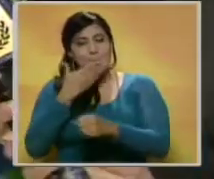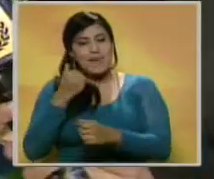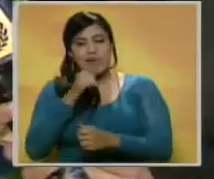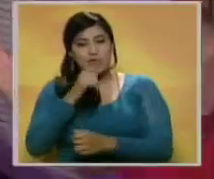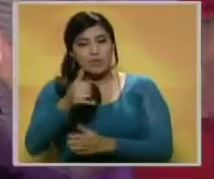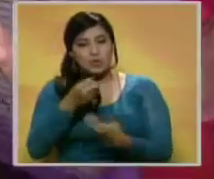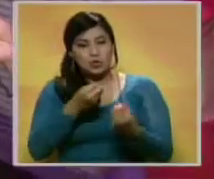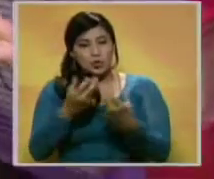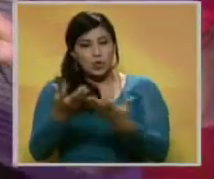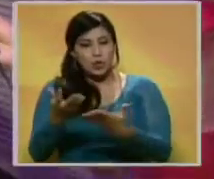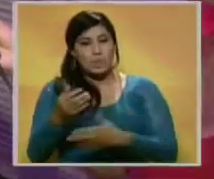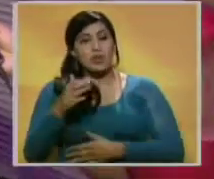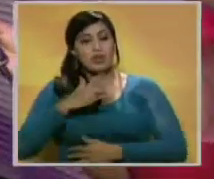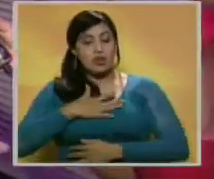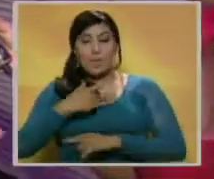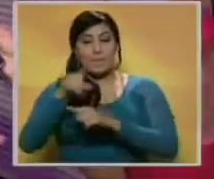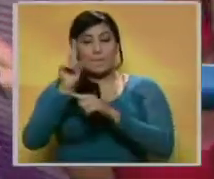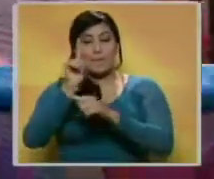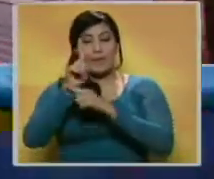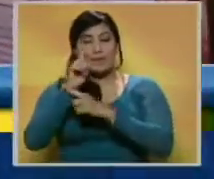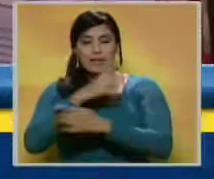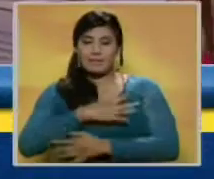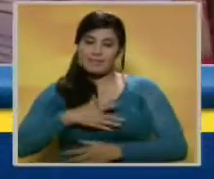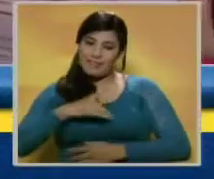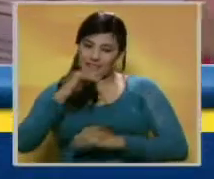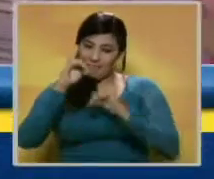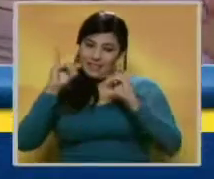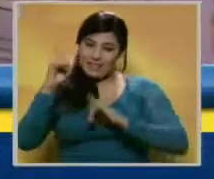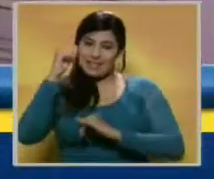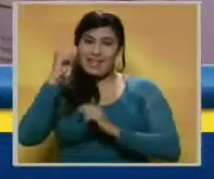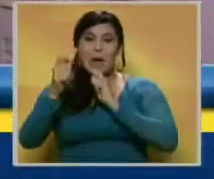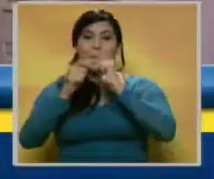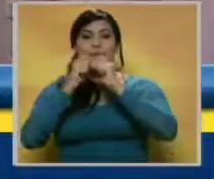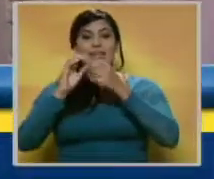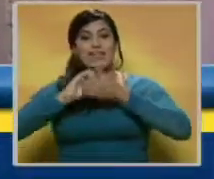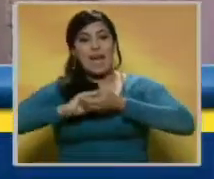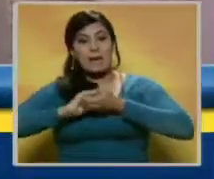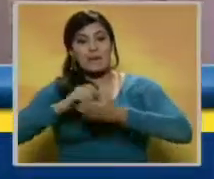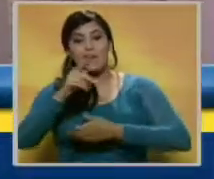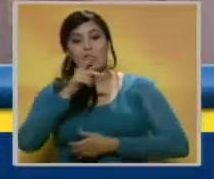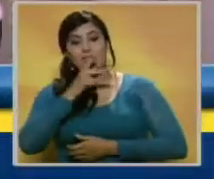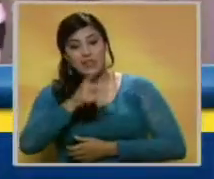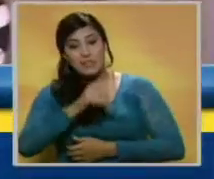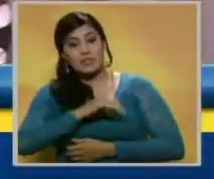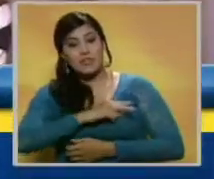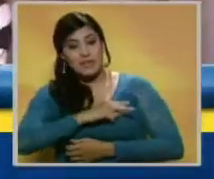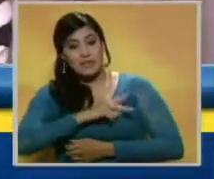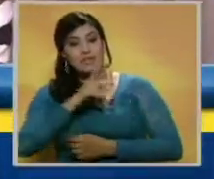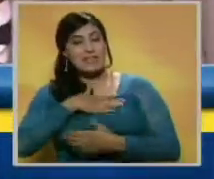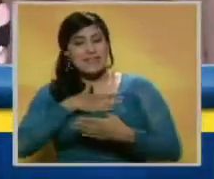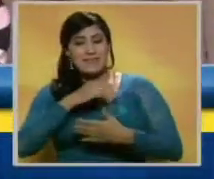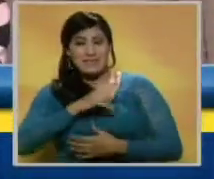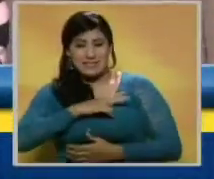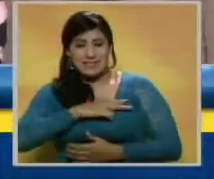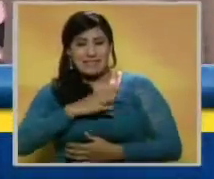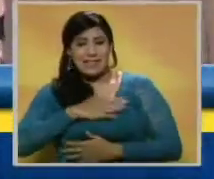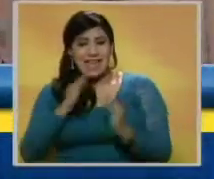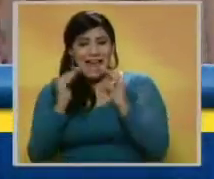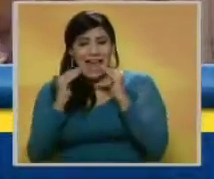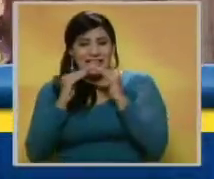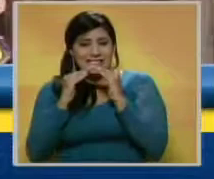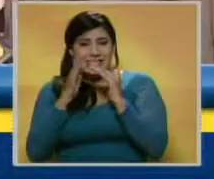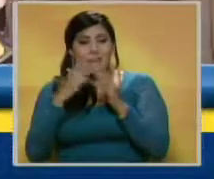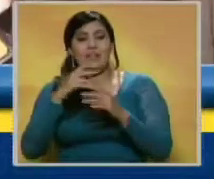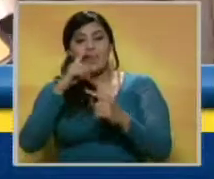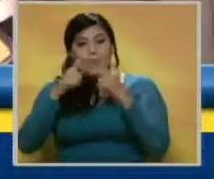información. Bueno, yo quiero primero que nada desearle feliz Día del Periodista a todos mis compañeros de Venevisión, además que Venevisión es mi casa, me siento feliz de celebrar